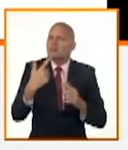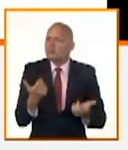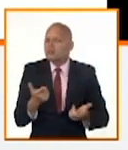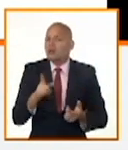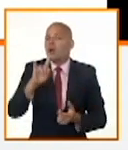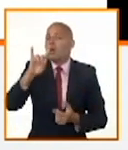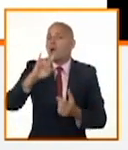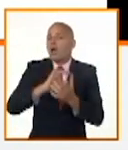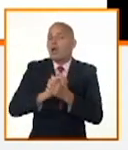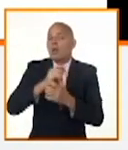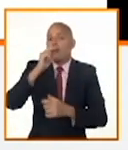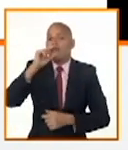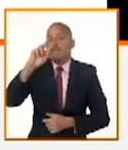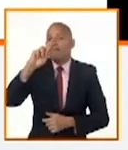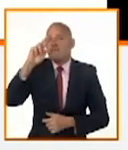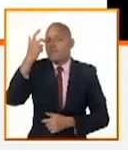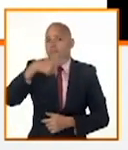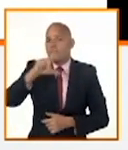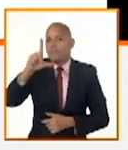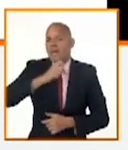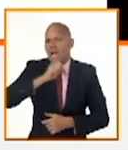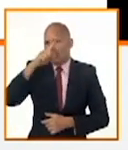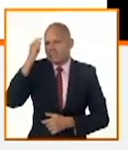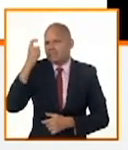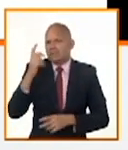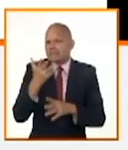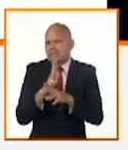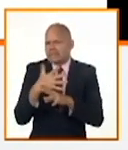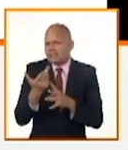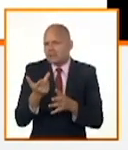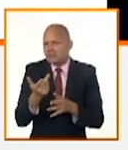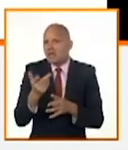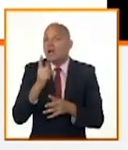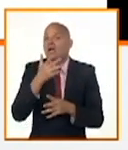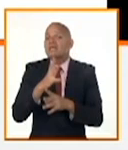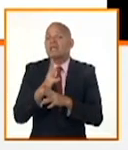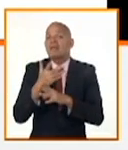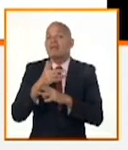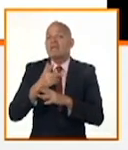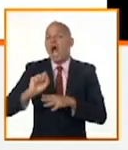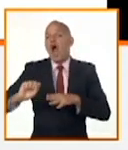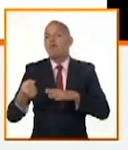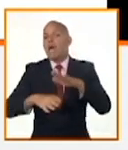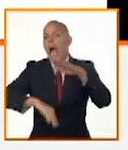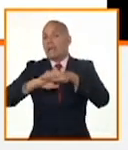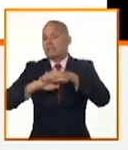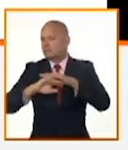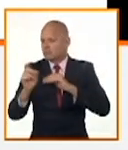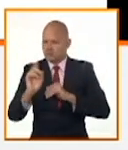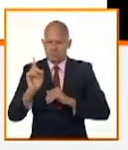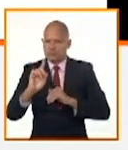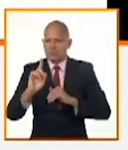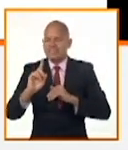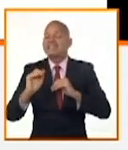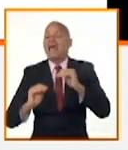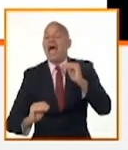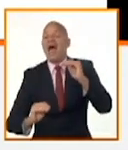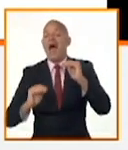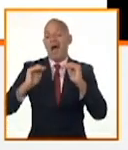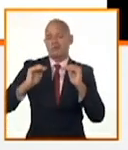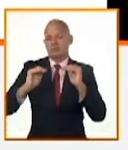estamos hablando de que estos umbrales son aplicados solo a personas naturales o sea una relación entre dos personas naturales